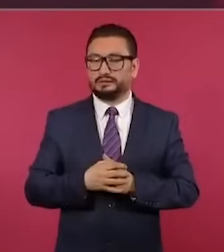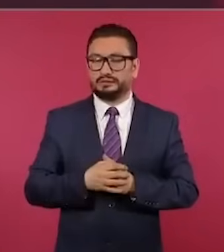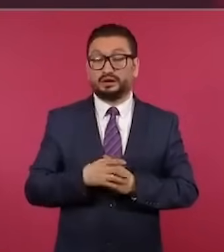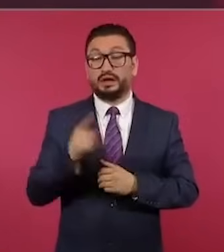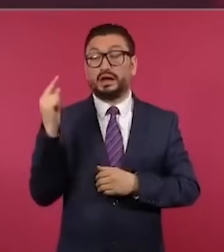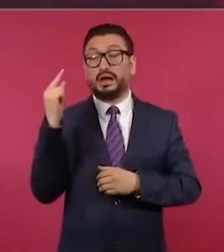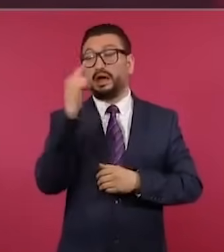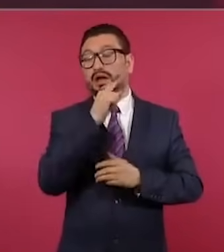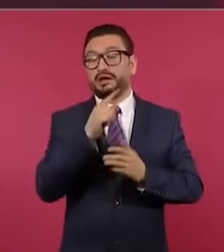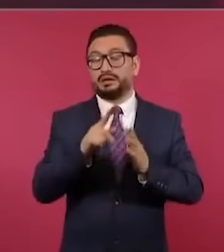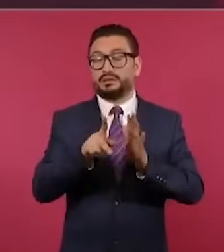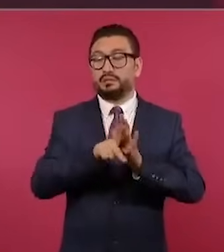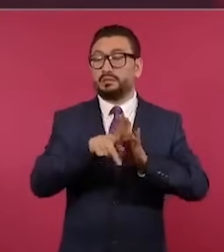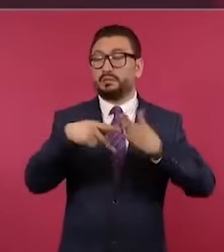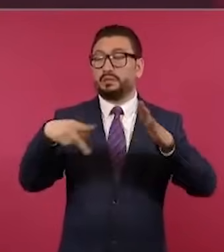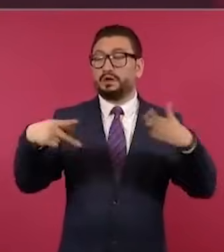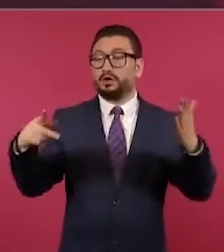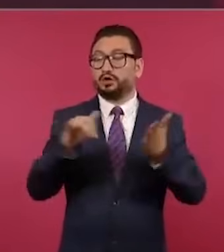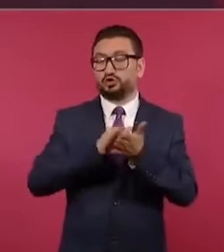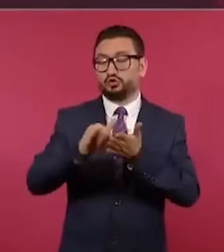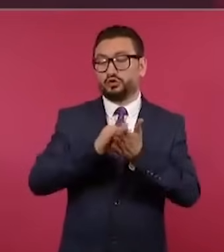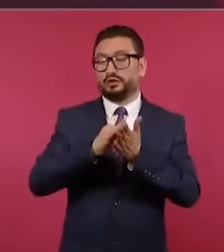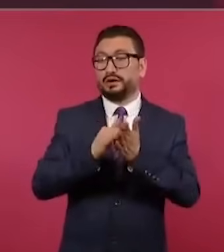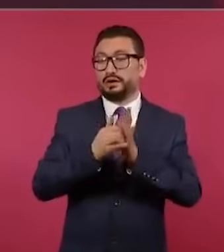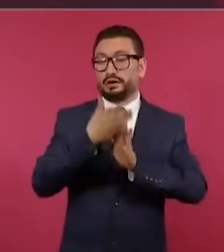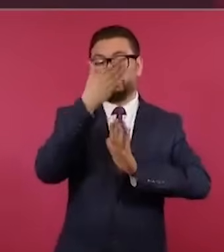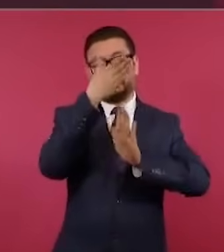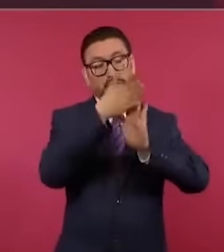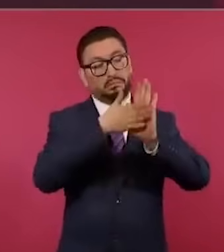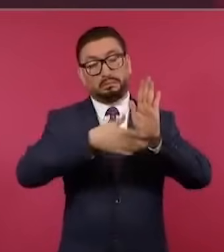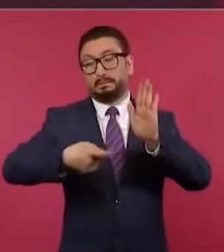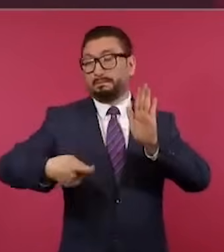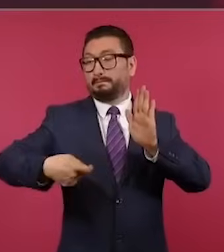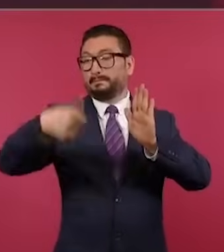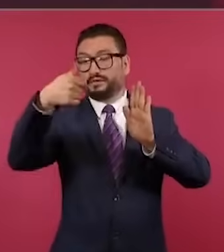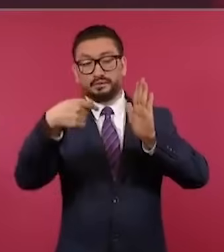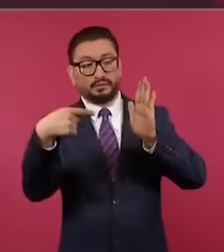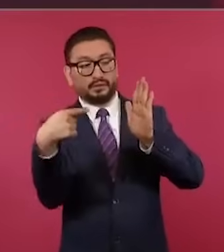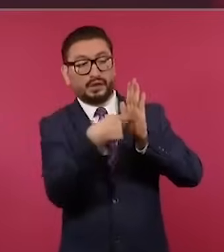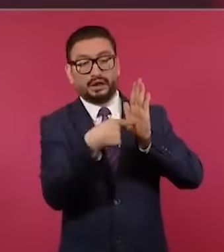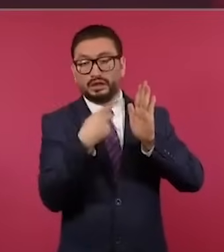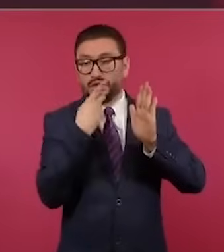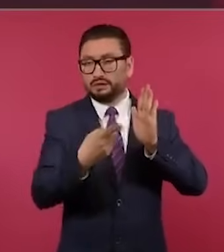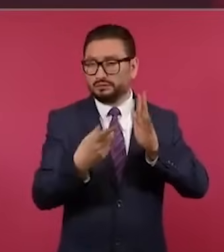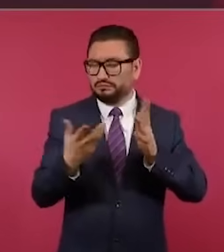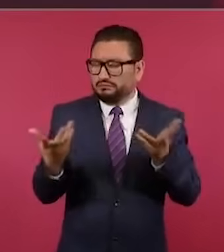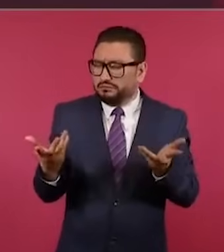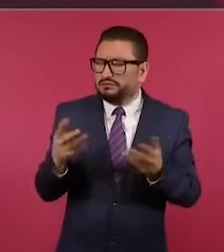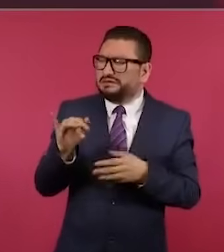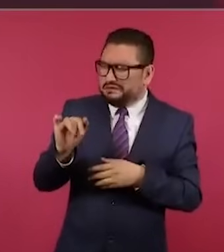el New York Times en su primera plana, pues sí,